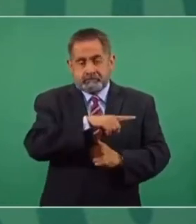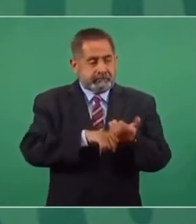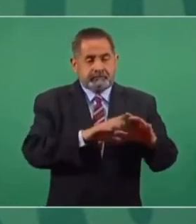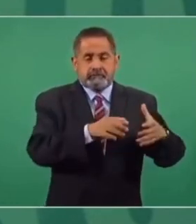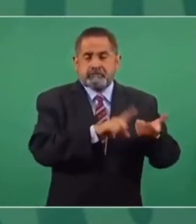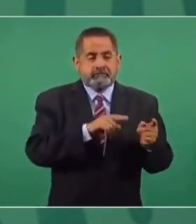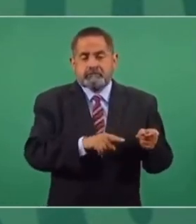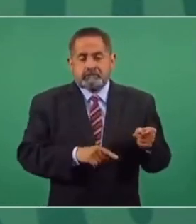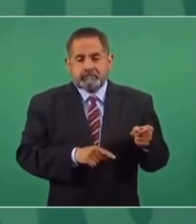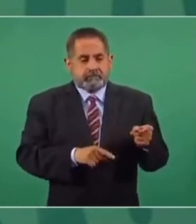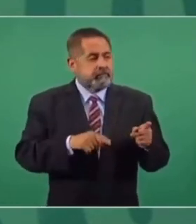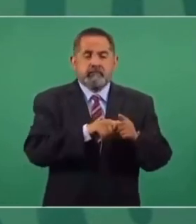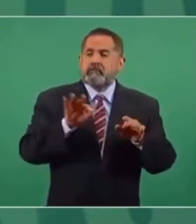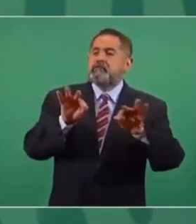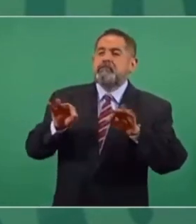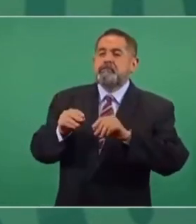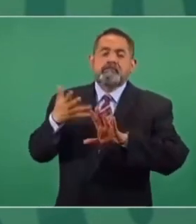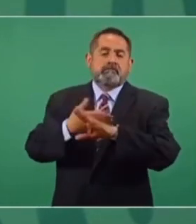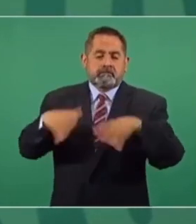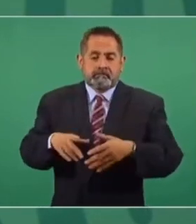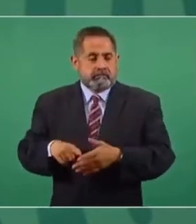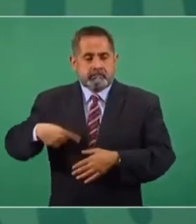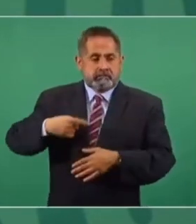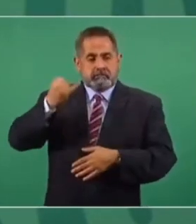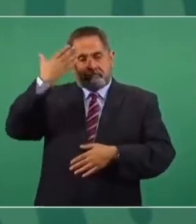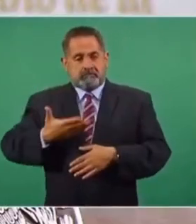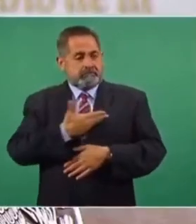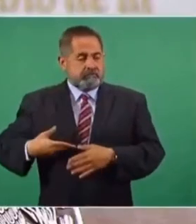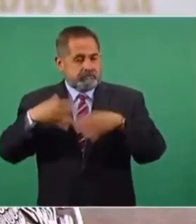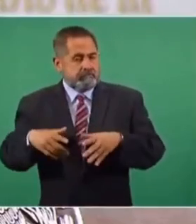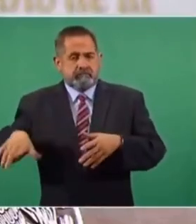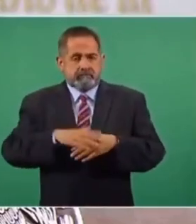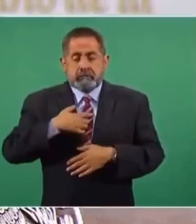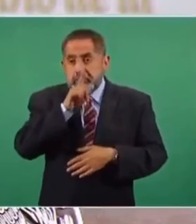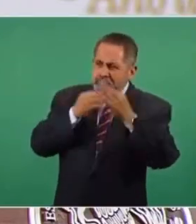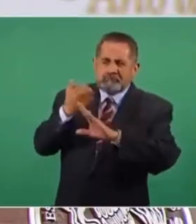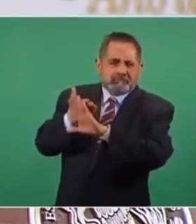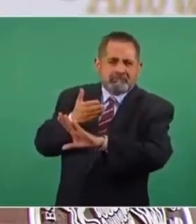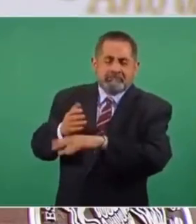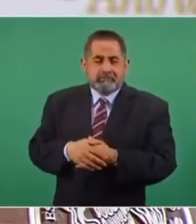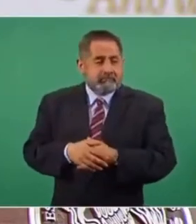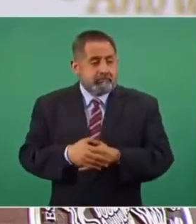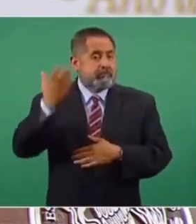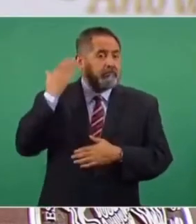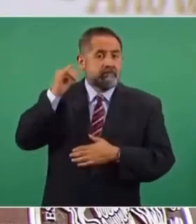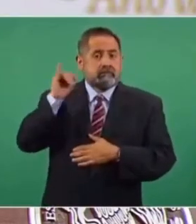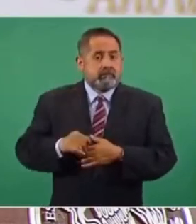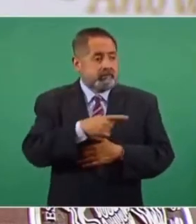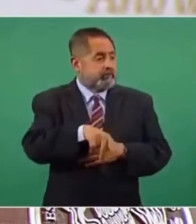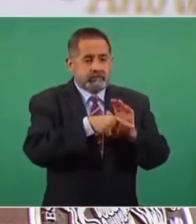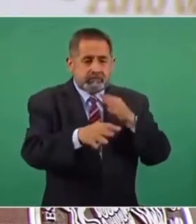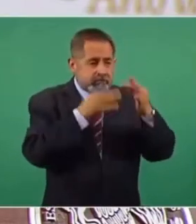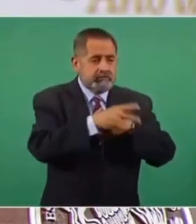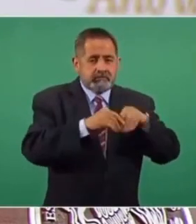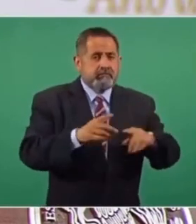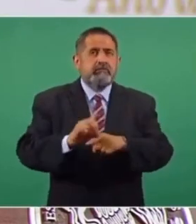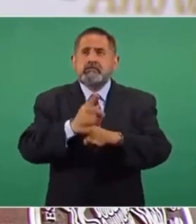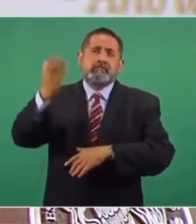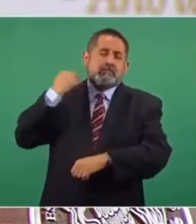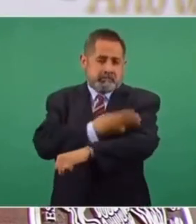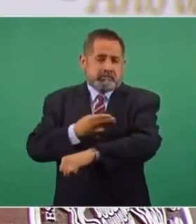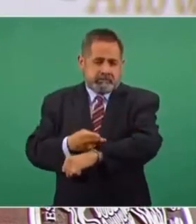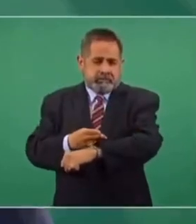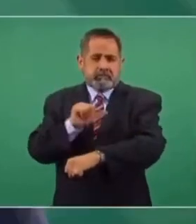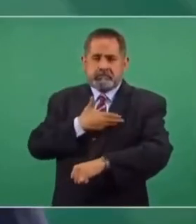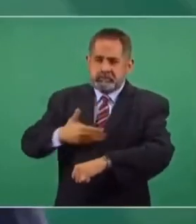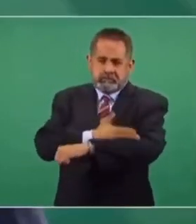también afectando la institución presidencial. No puedo quedar callado. Nunca los medios de información, desde Madero, habían